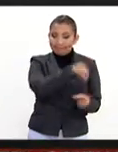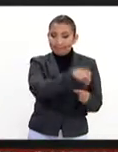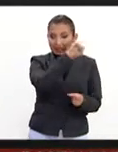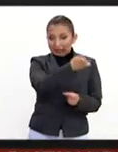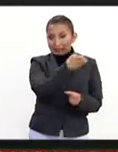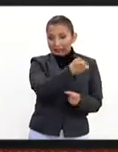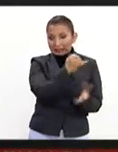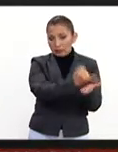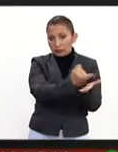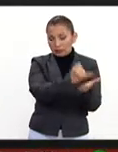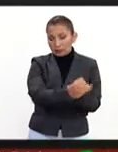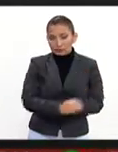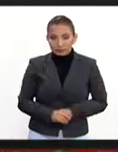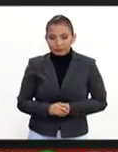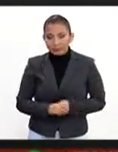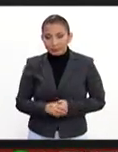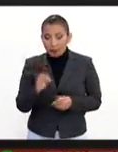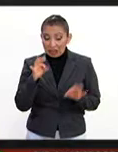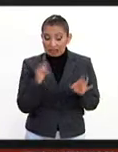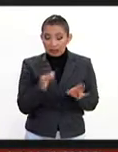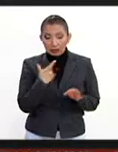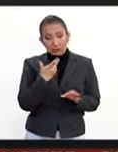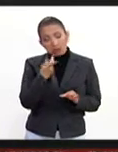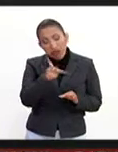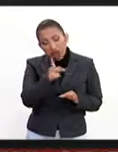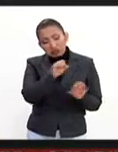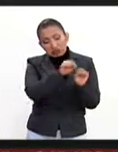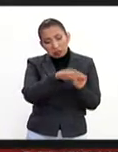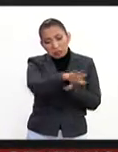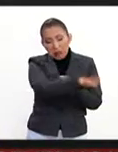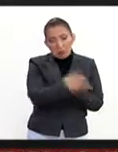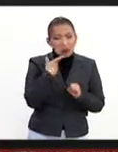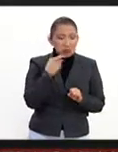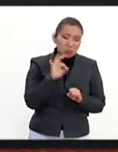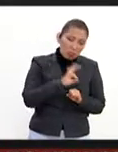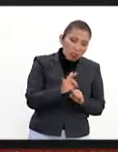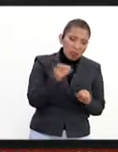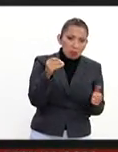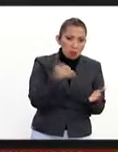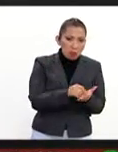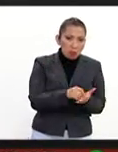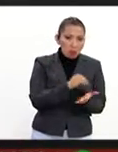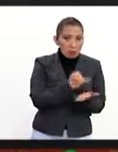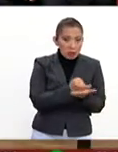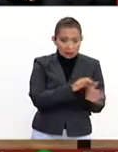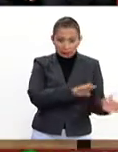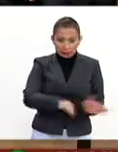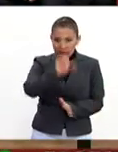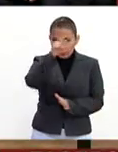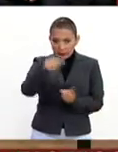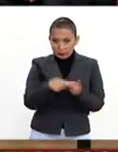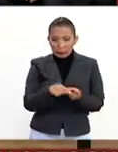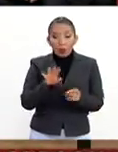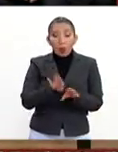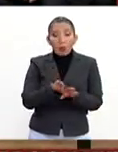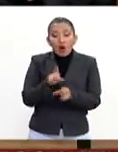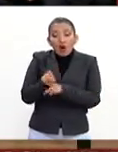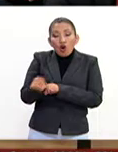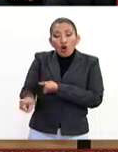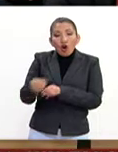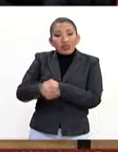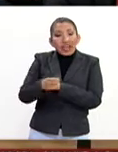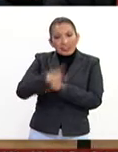de este impuesto en la práctica, pero en términos del sistema político de Estados Unidos es factible. La segunda pregunta, ¿cómo afectaría a